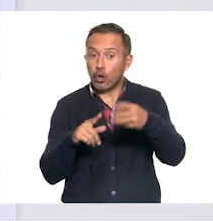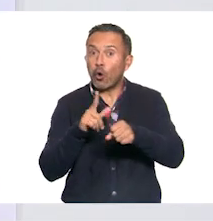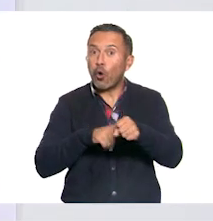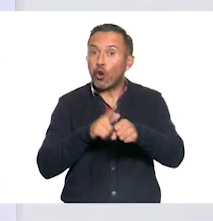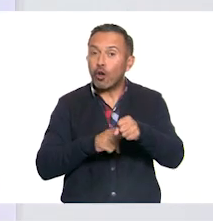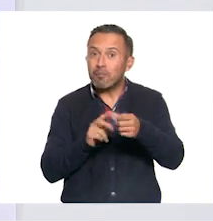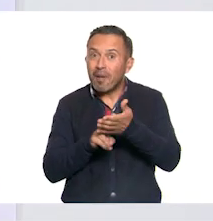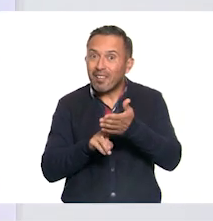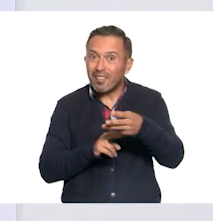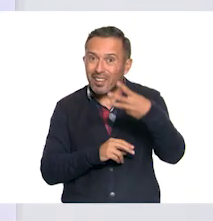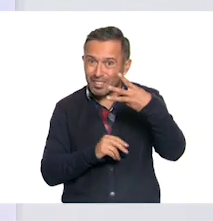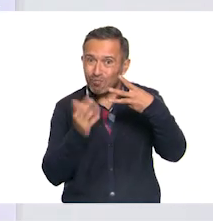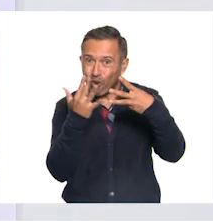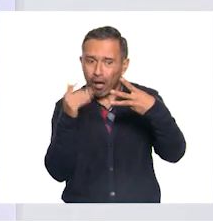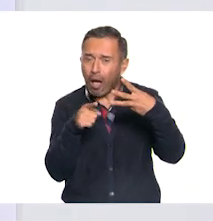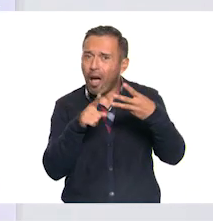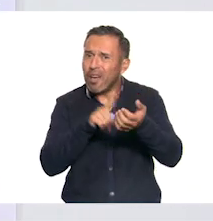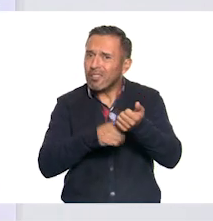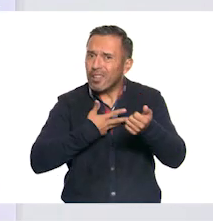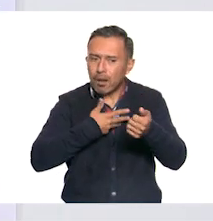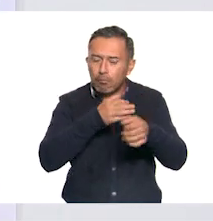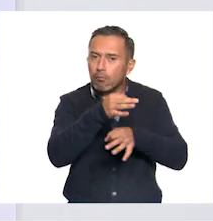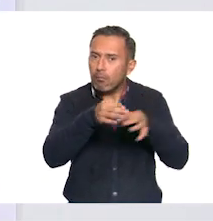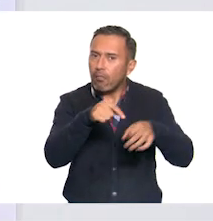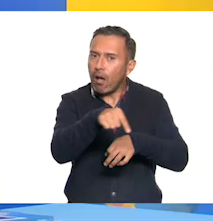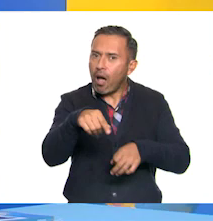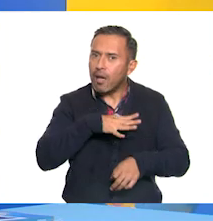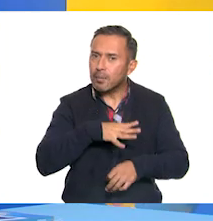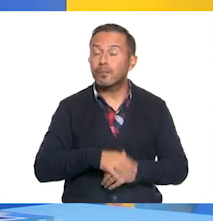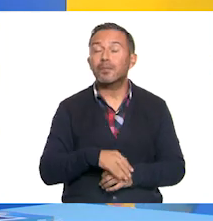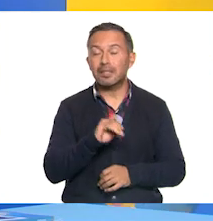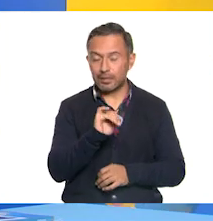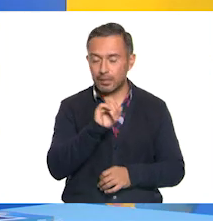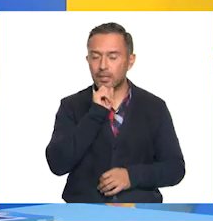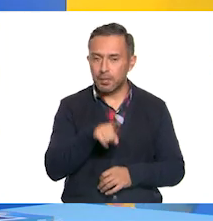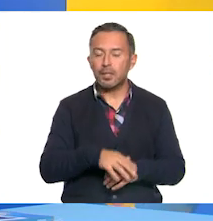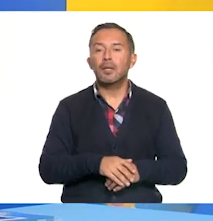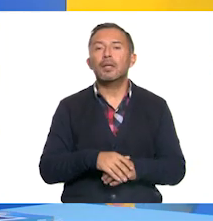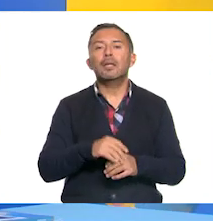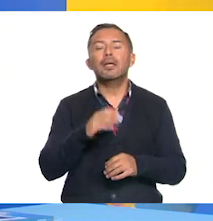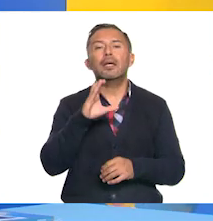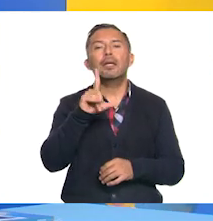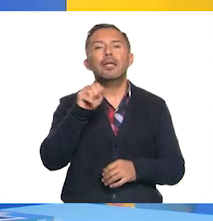están presentes. Además, por las condiciones de relieve y los tipos de climas que